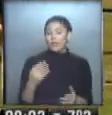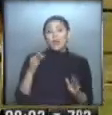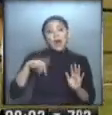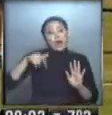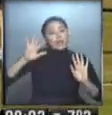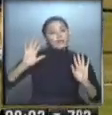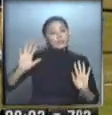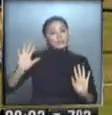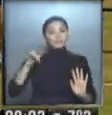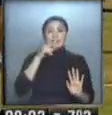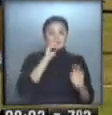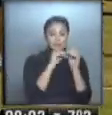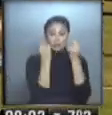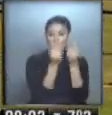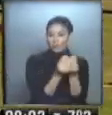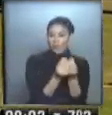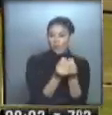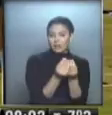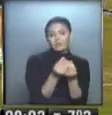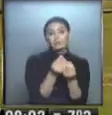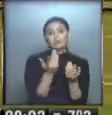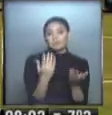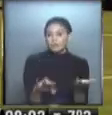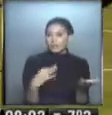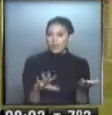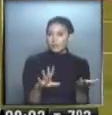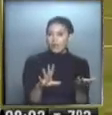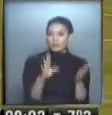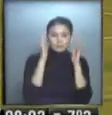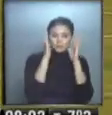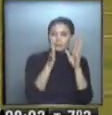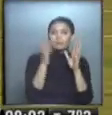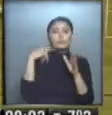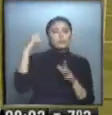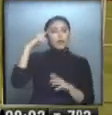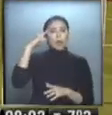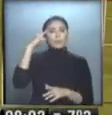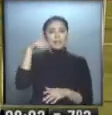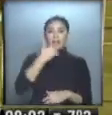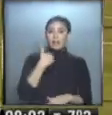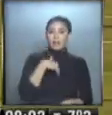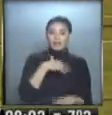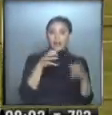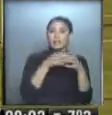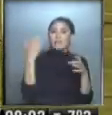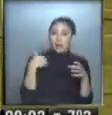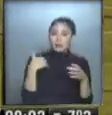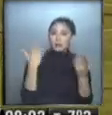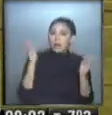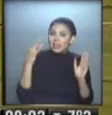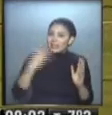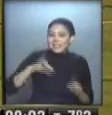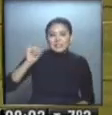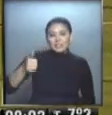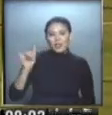que con resultados reforzar ese tema, esa teoría que tenemos todos de que Argentina tendría que